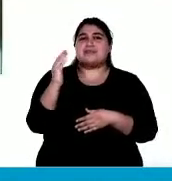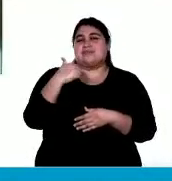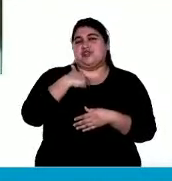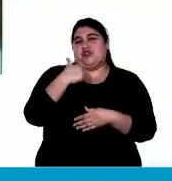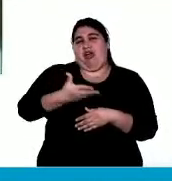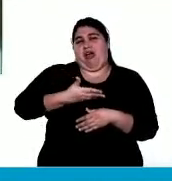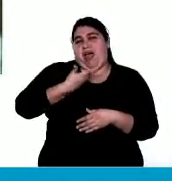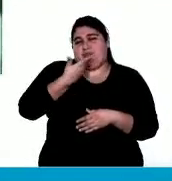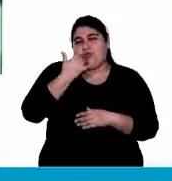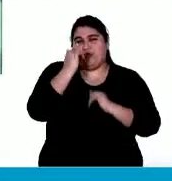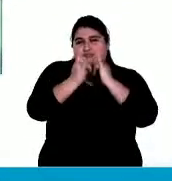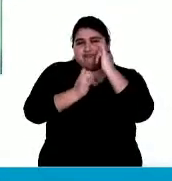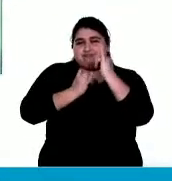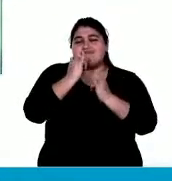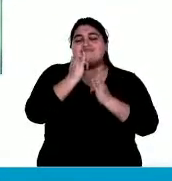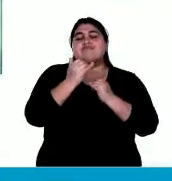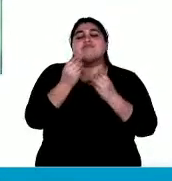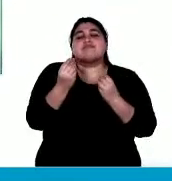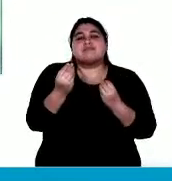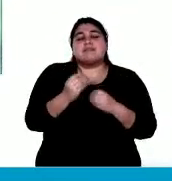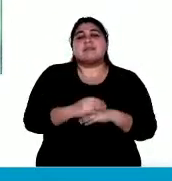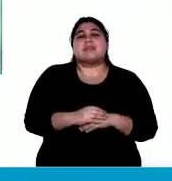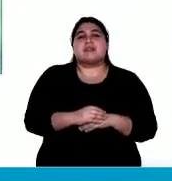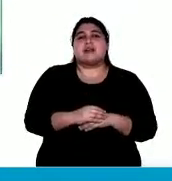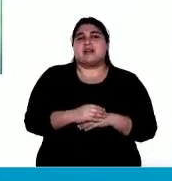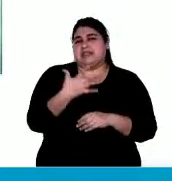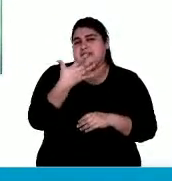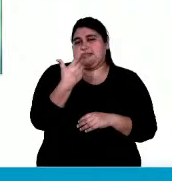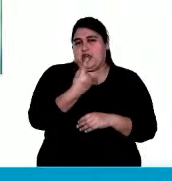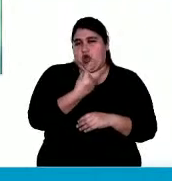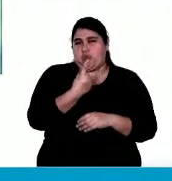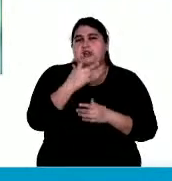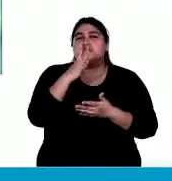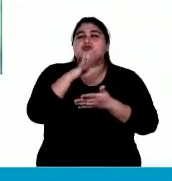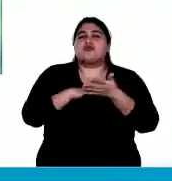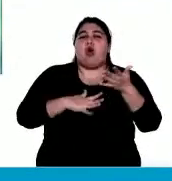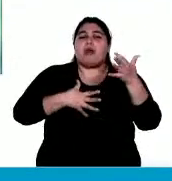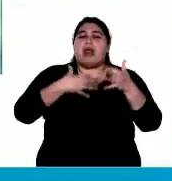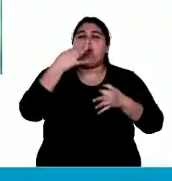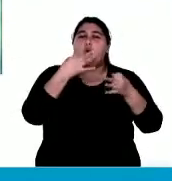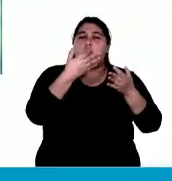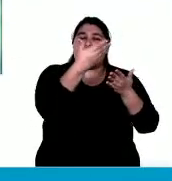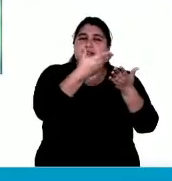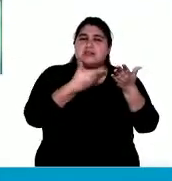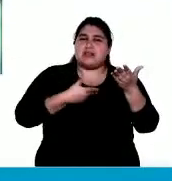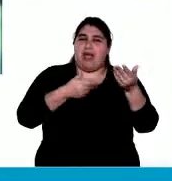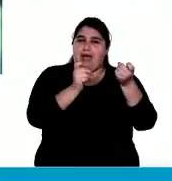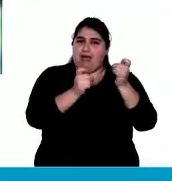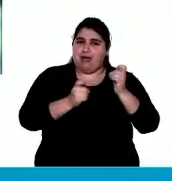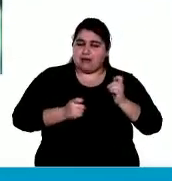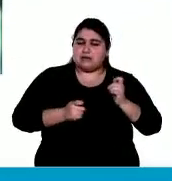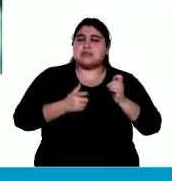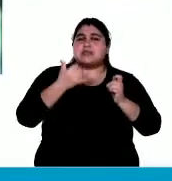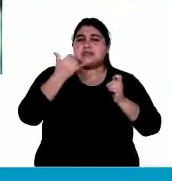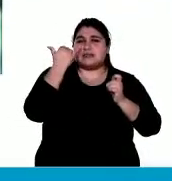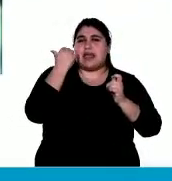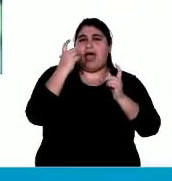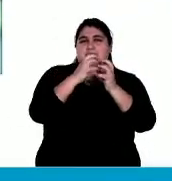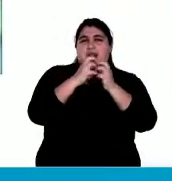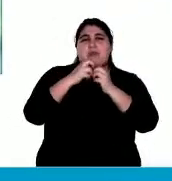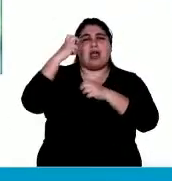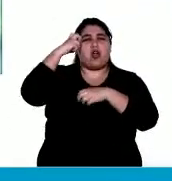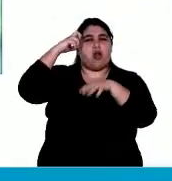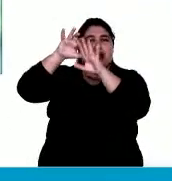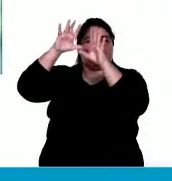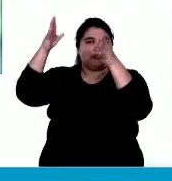palabra para referirme en 5 minutos a la reforma judicial que está teniendo tratamiento ante el Congreso